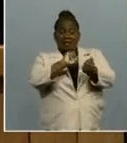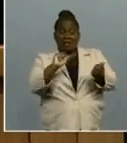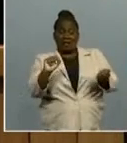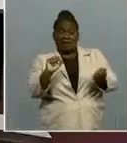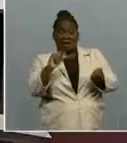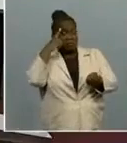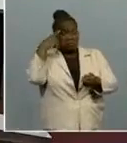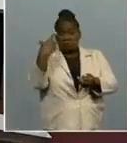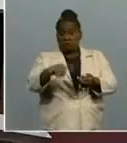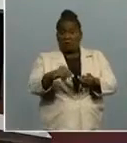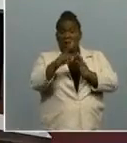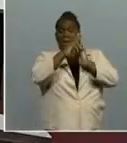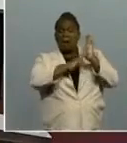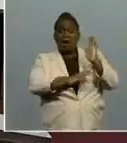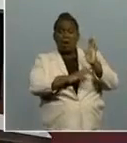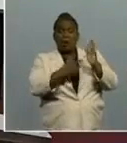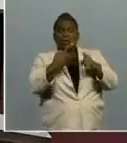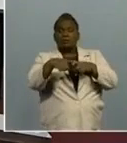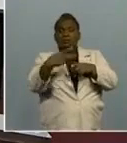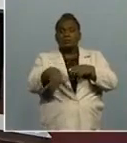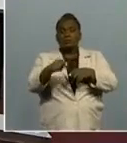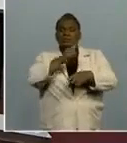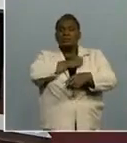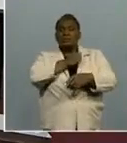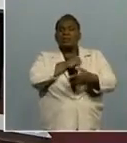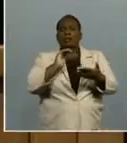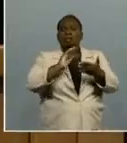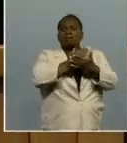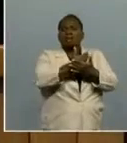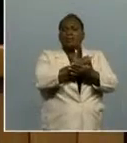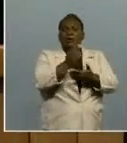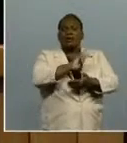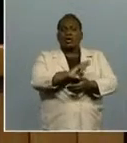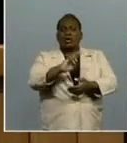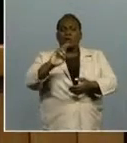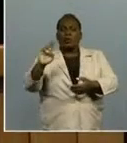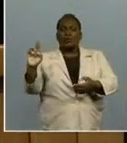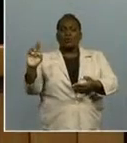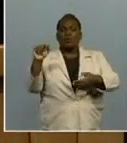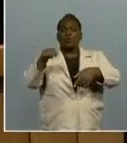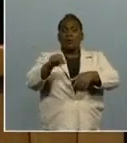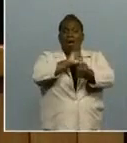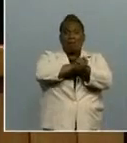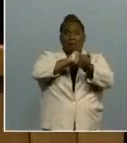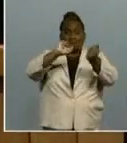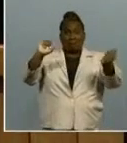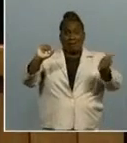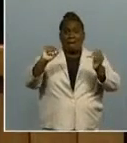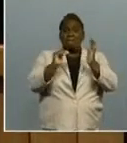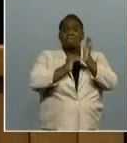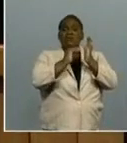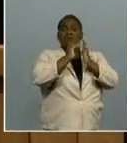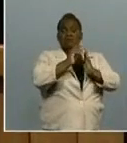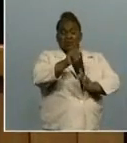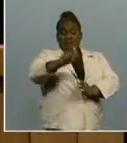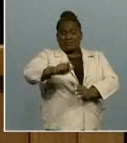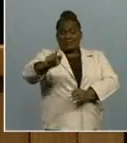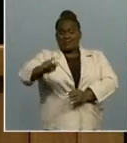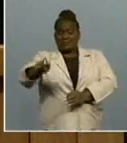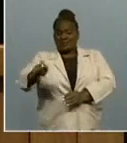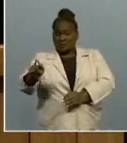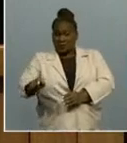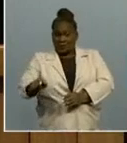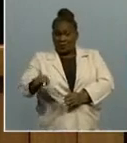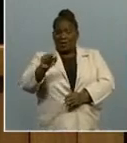siquiera conocen pretenden desmontar una revolución que ha emancipado a millones incitan descaradamente a la